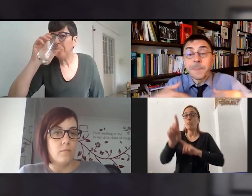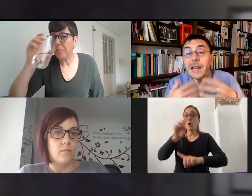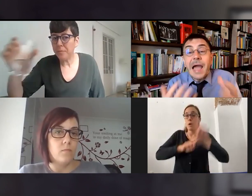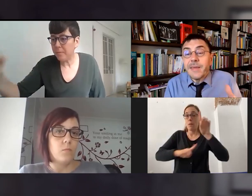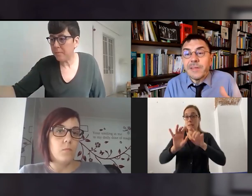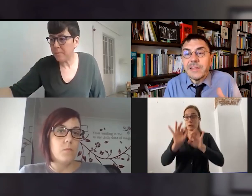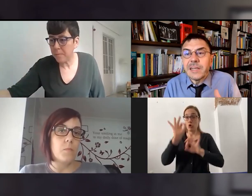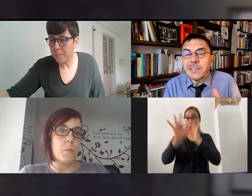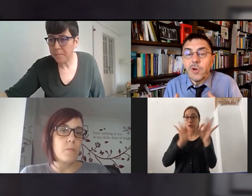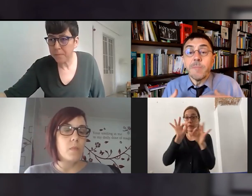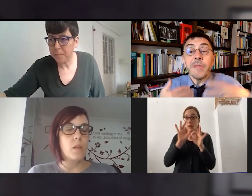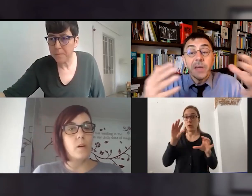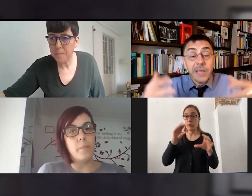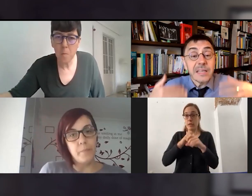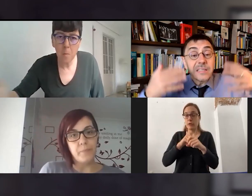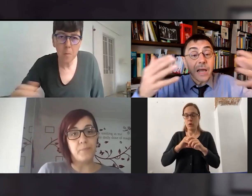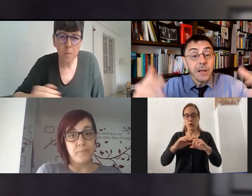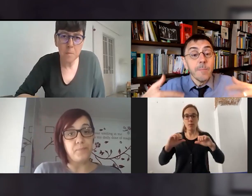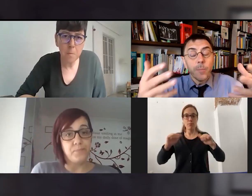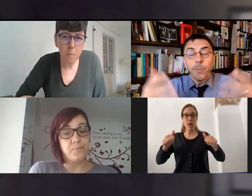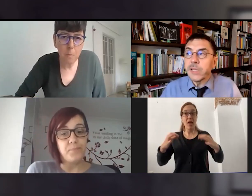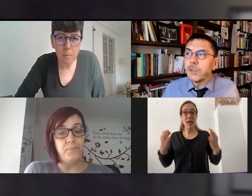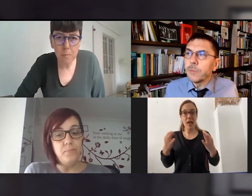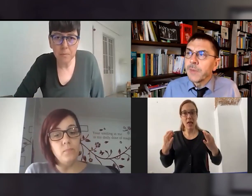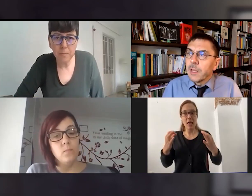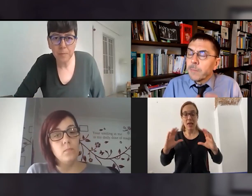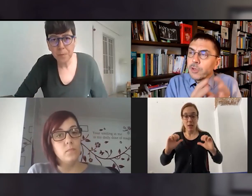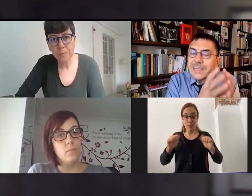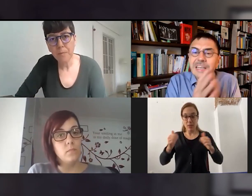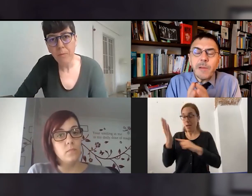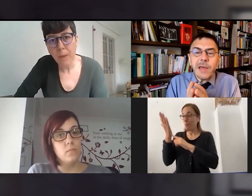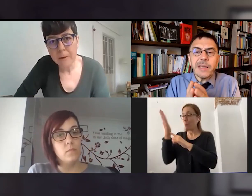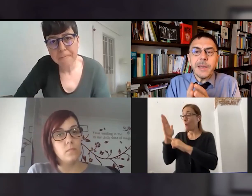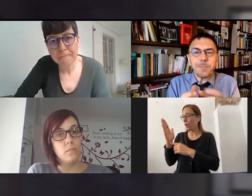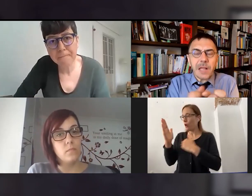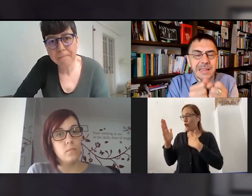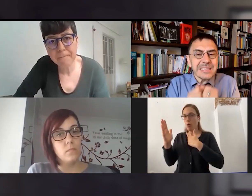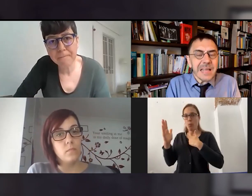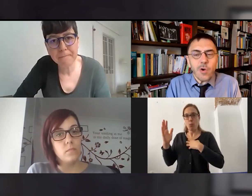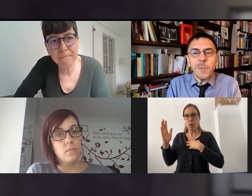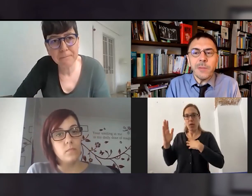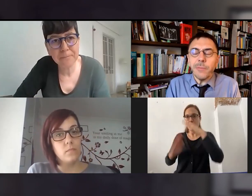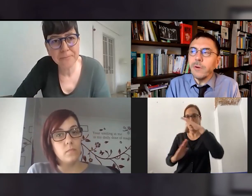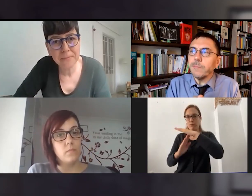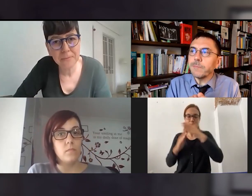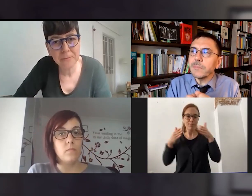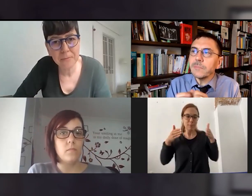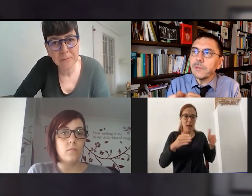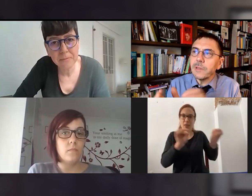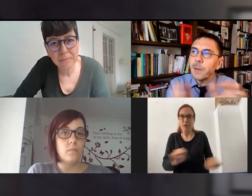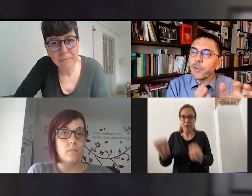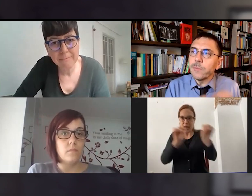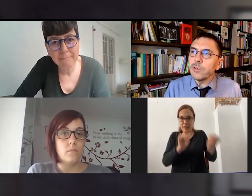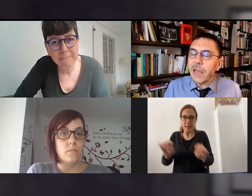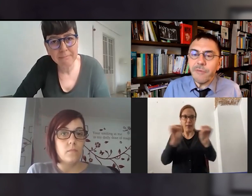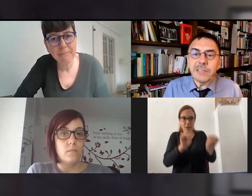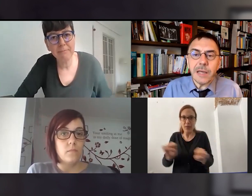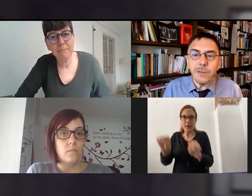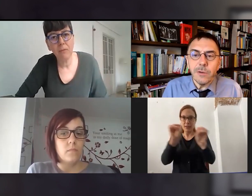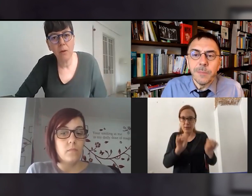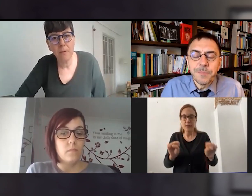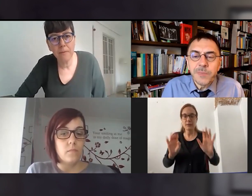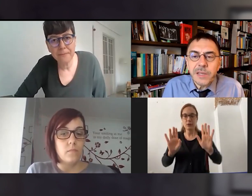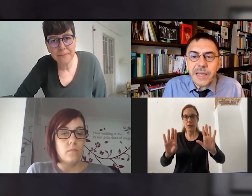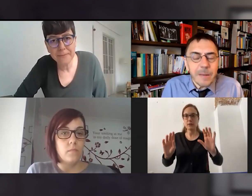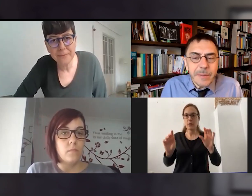empezar a defenderse, ¿no?, en vez de estar proponiendo. Pero sí que es verdad que desde el comienzo a Podemos le ha